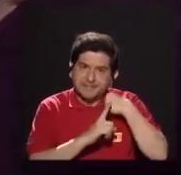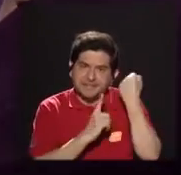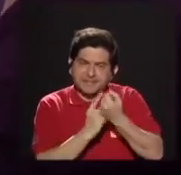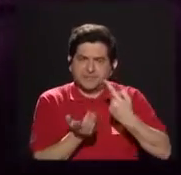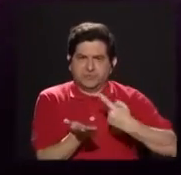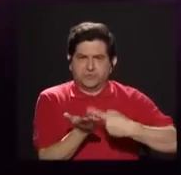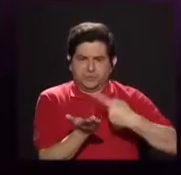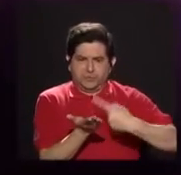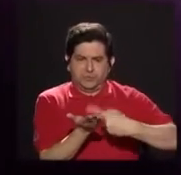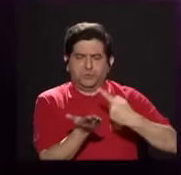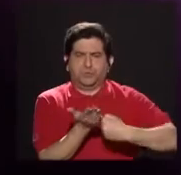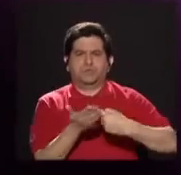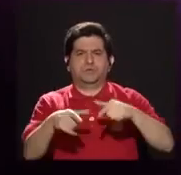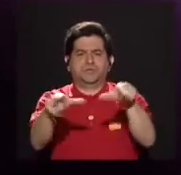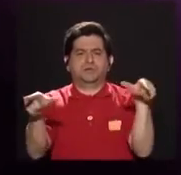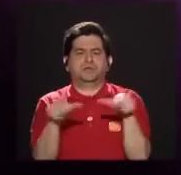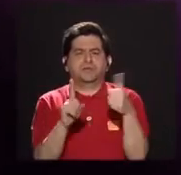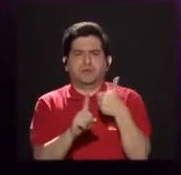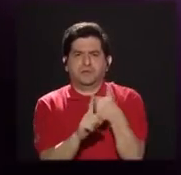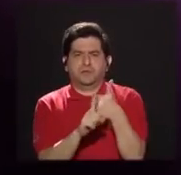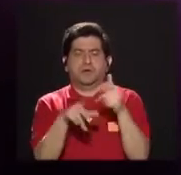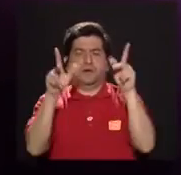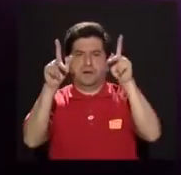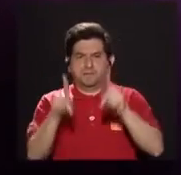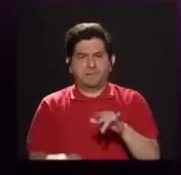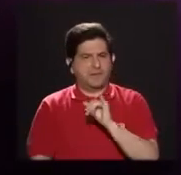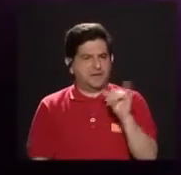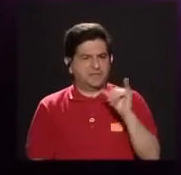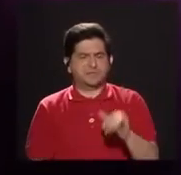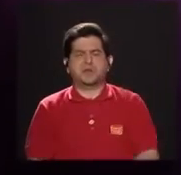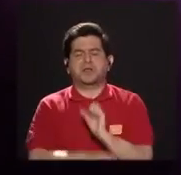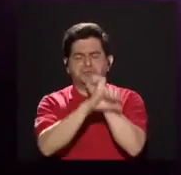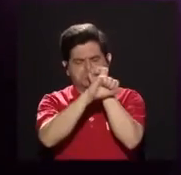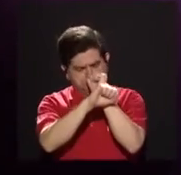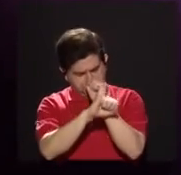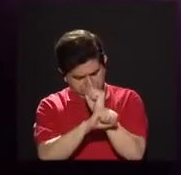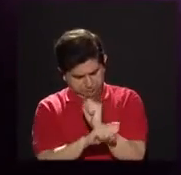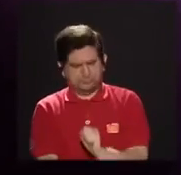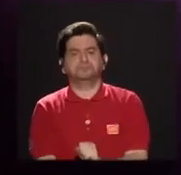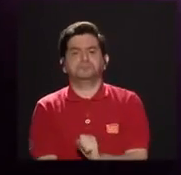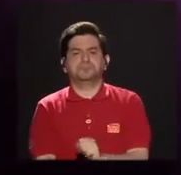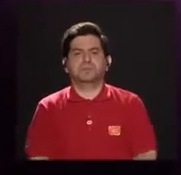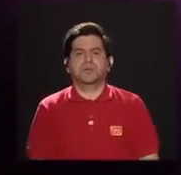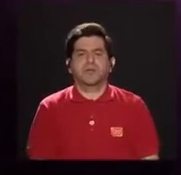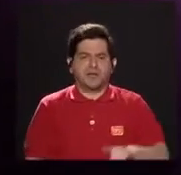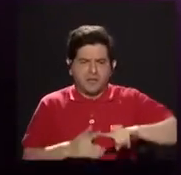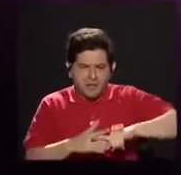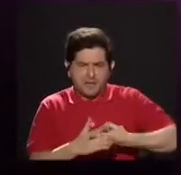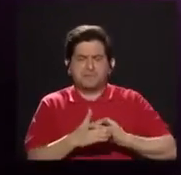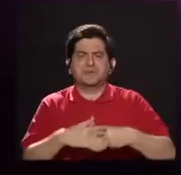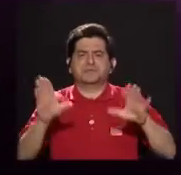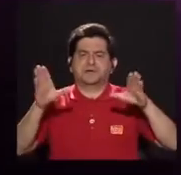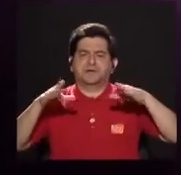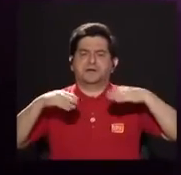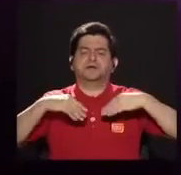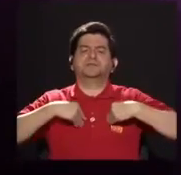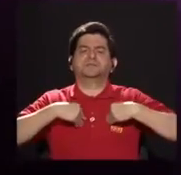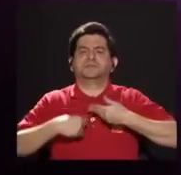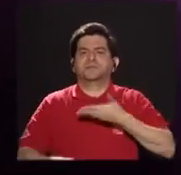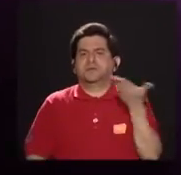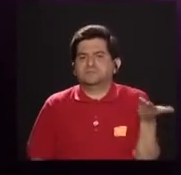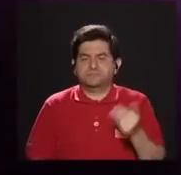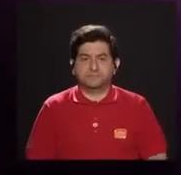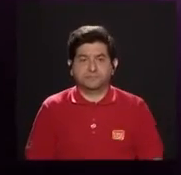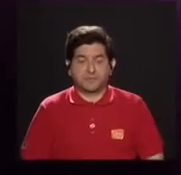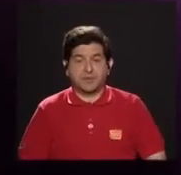esa discusión sobre lo local, que las personas también se acostumbren o que empiecen a asumir el hecho de que